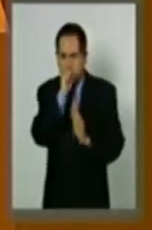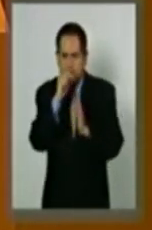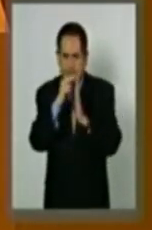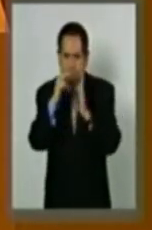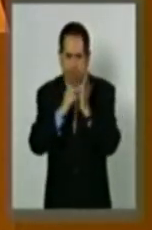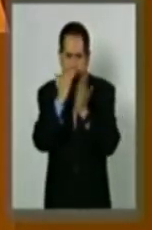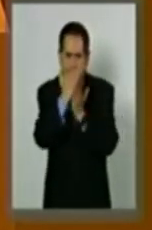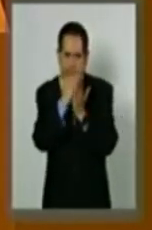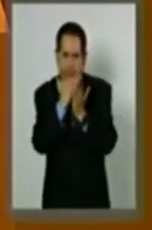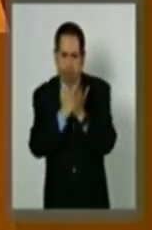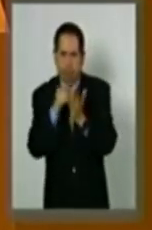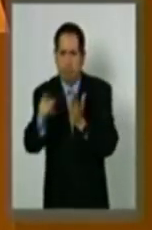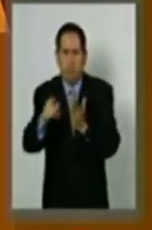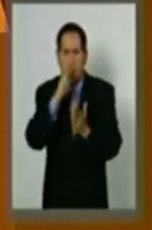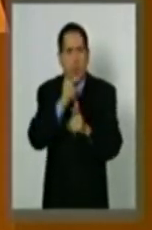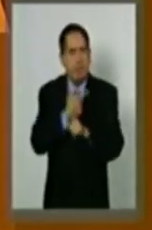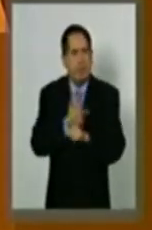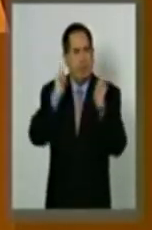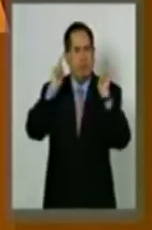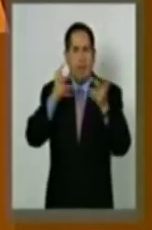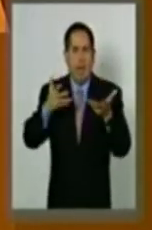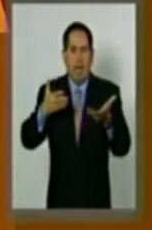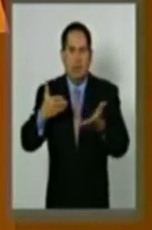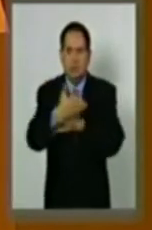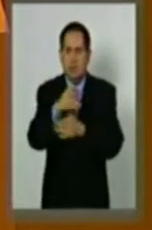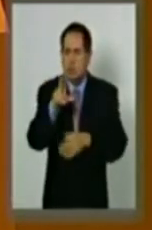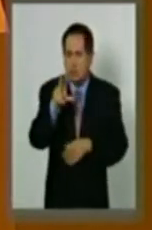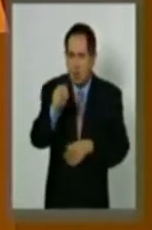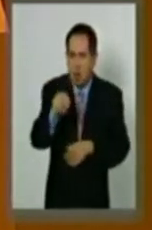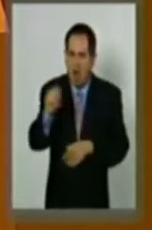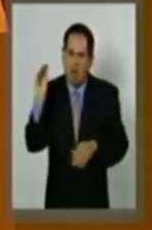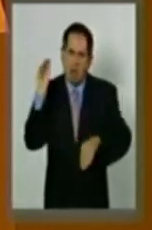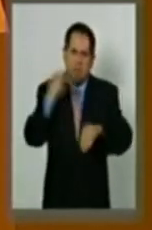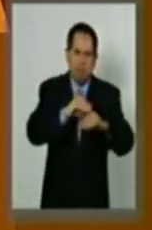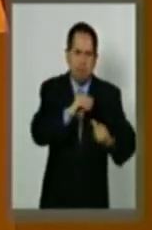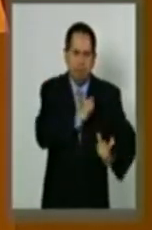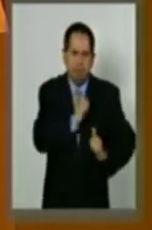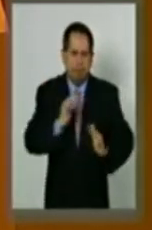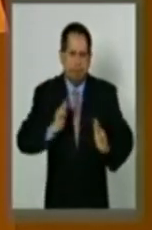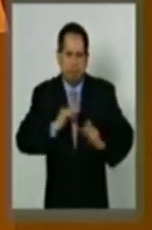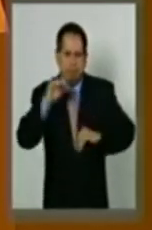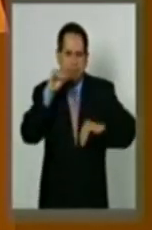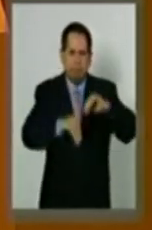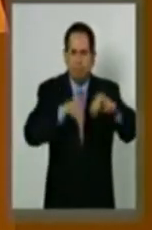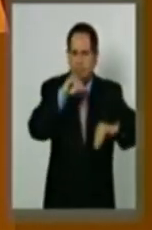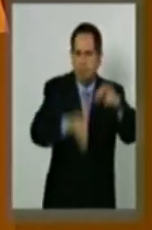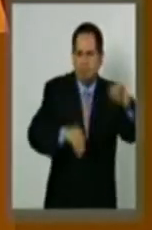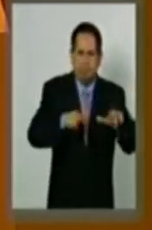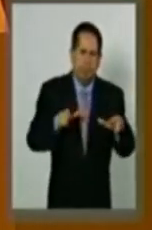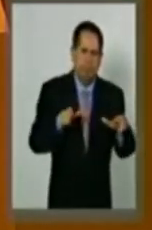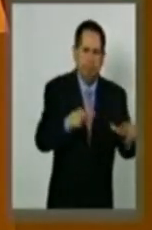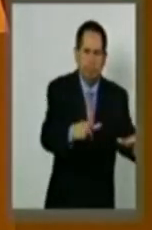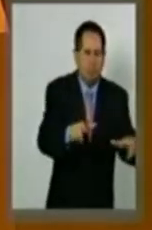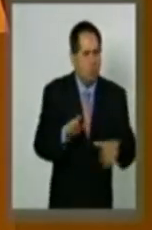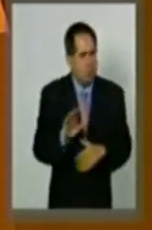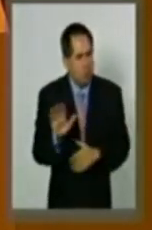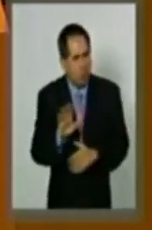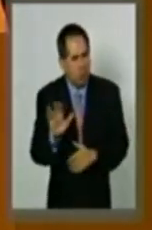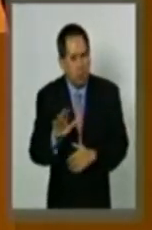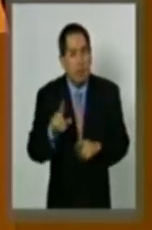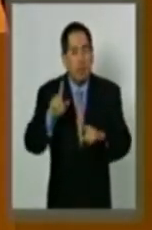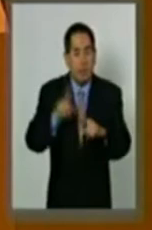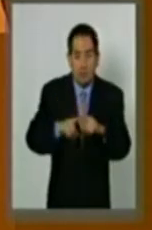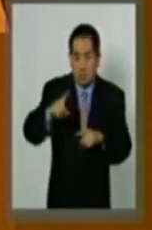delimitadas, señores. No se trata de una militarización del país, en virtud de que toda